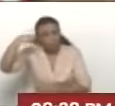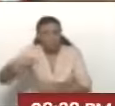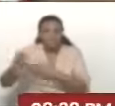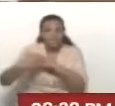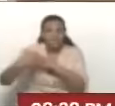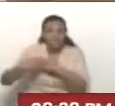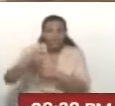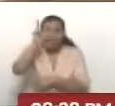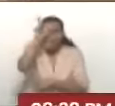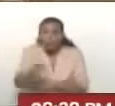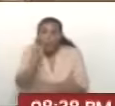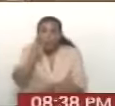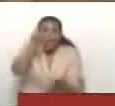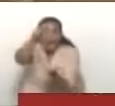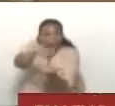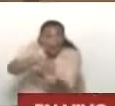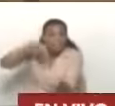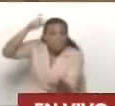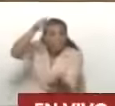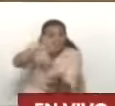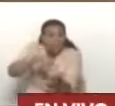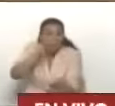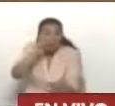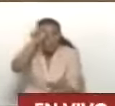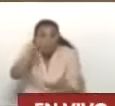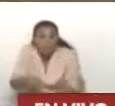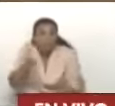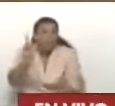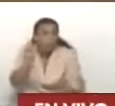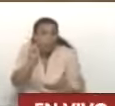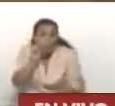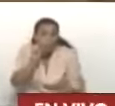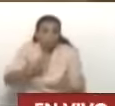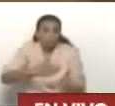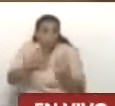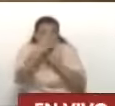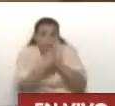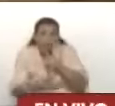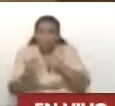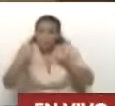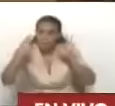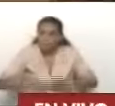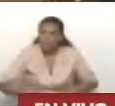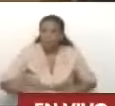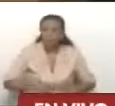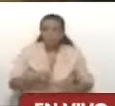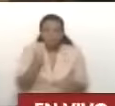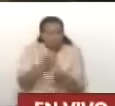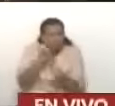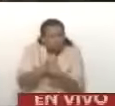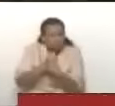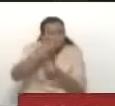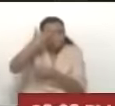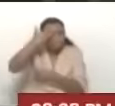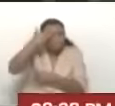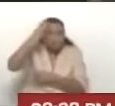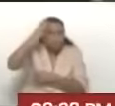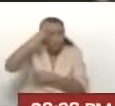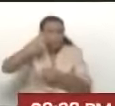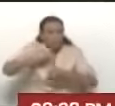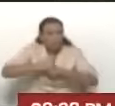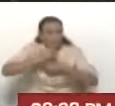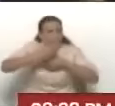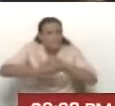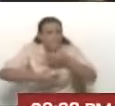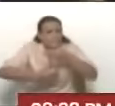campesino viene dando un salto. Y nosotros somos ejemplo de eso. Salto en su conciencia. Sí, y estamos,